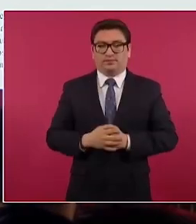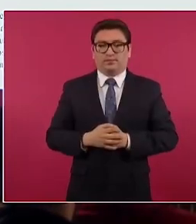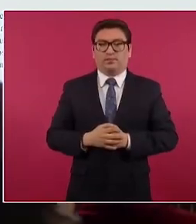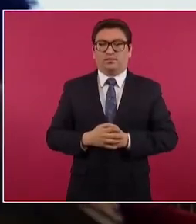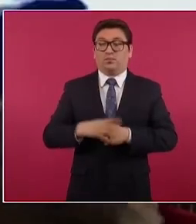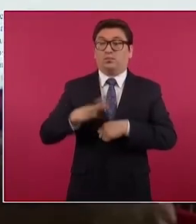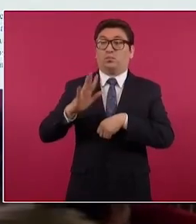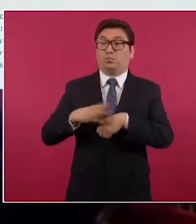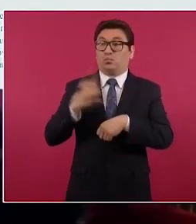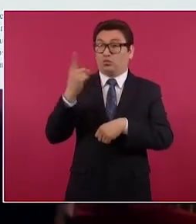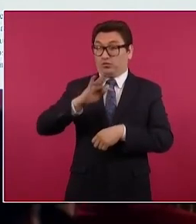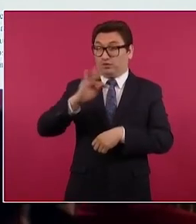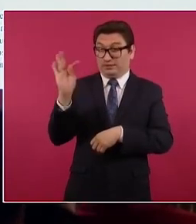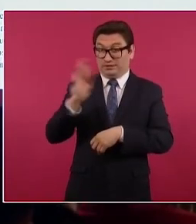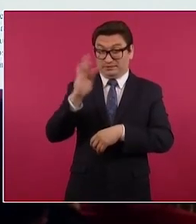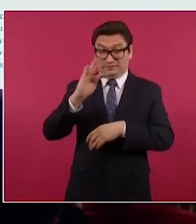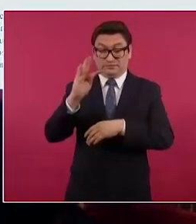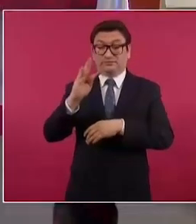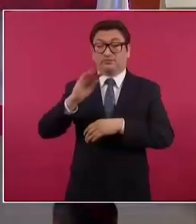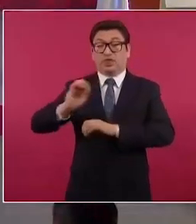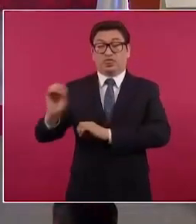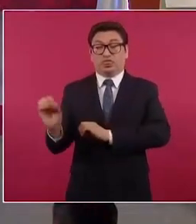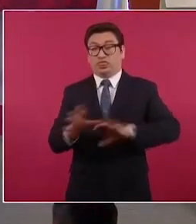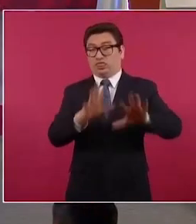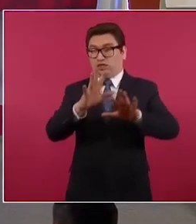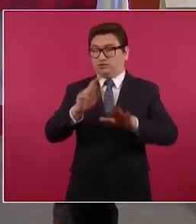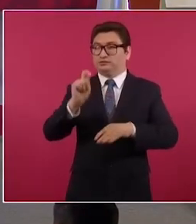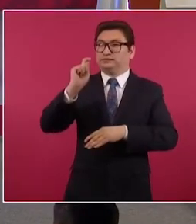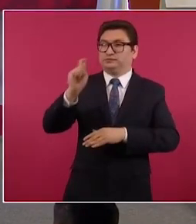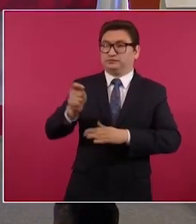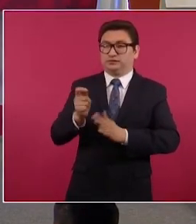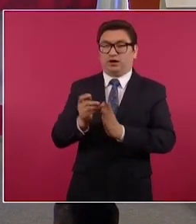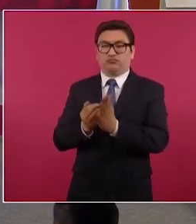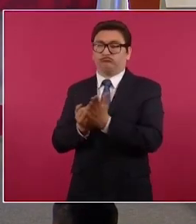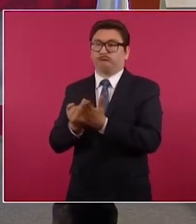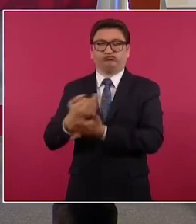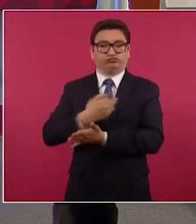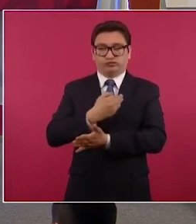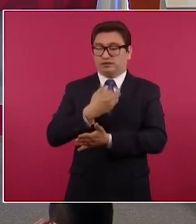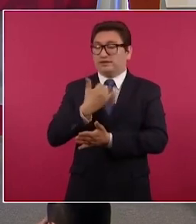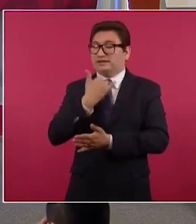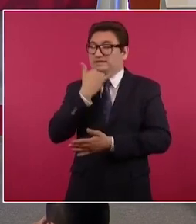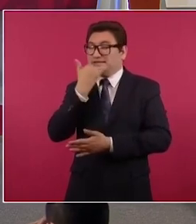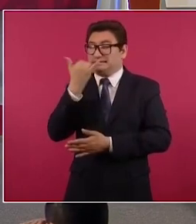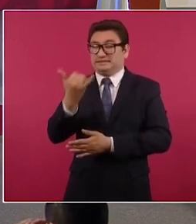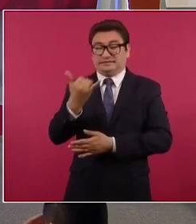de deslealtad, sino un grave error pensar